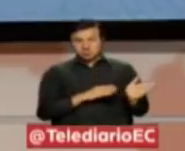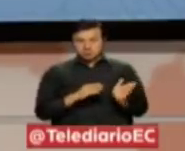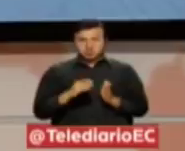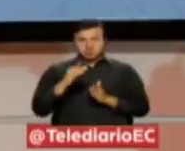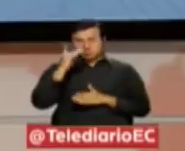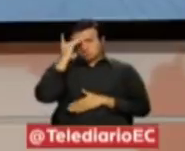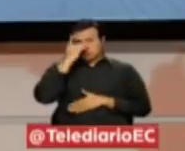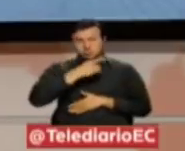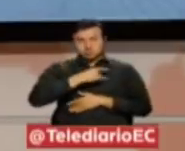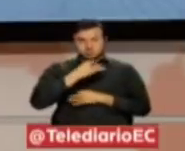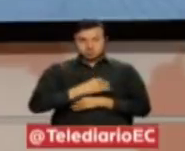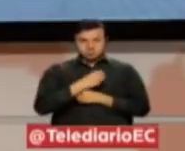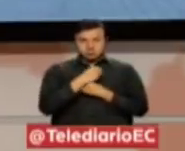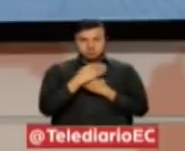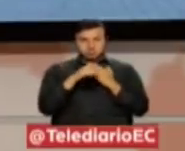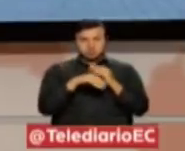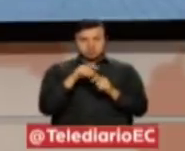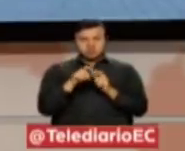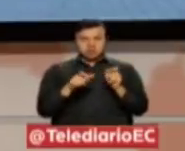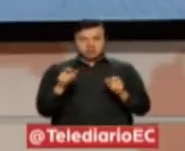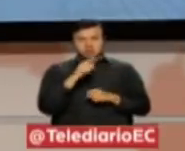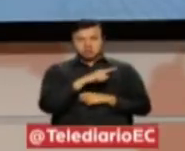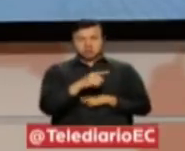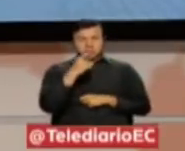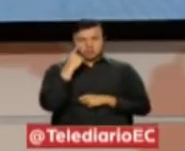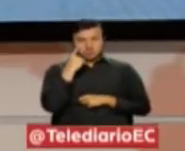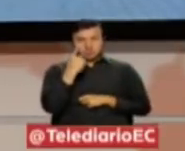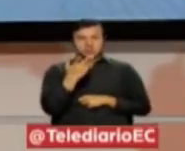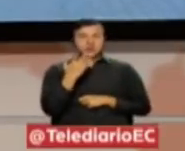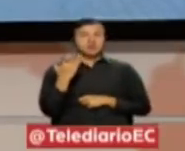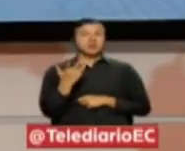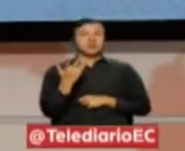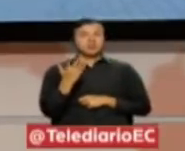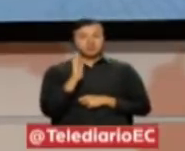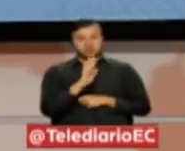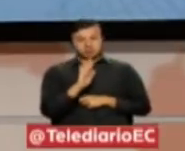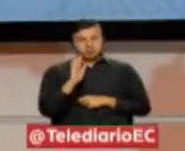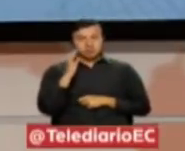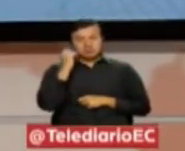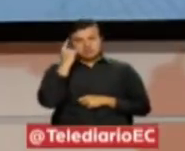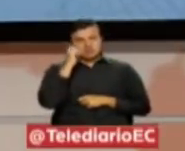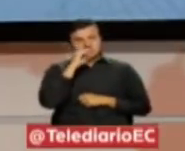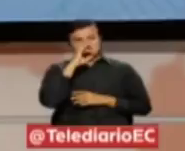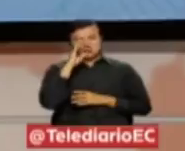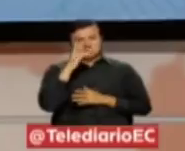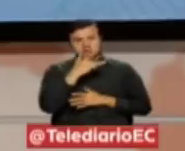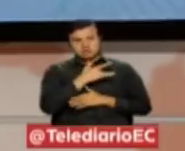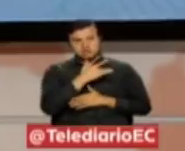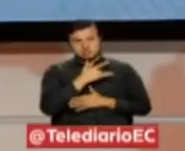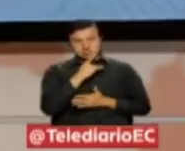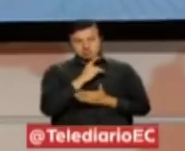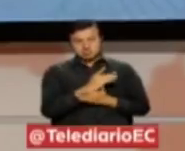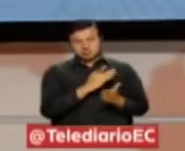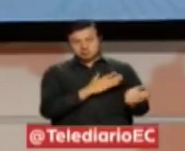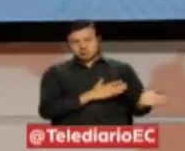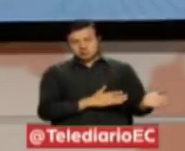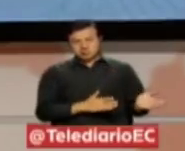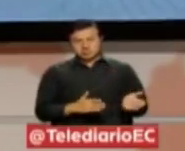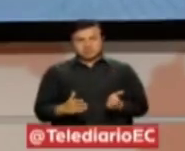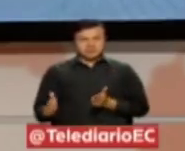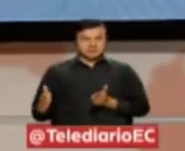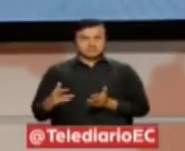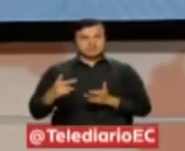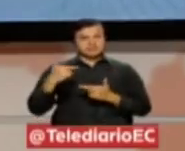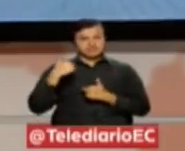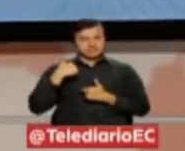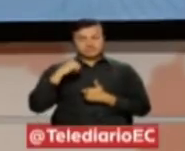de medidas que permitan a la ciudadanía mirar con absoluta claridad, percibir qué es, cuáles son estas